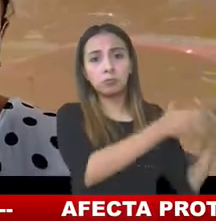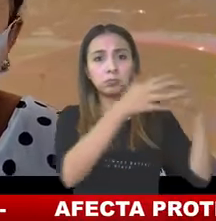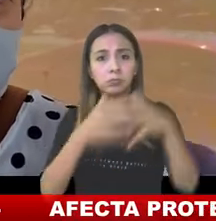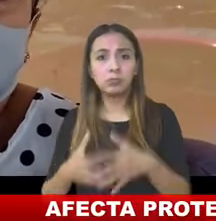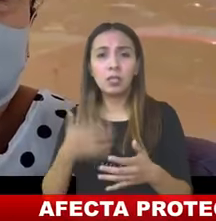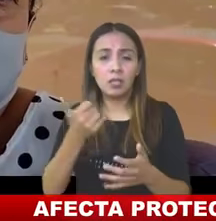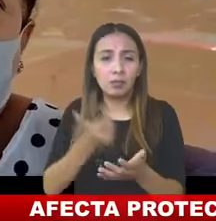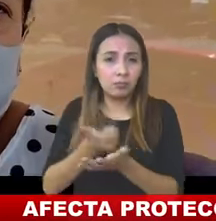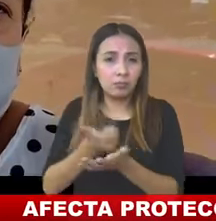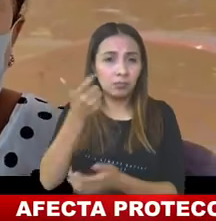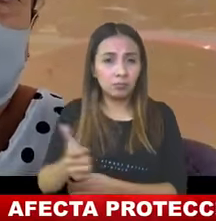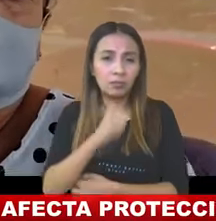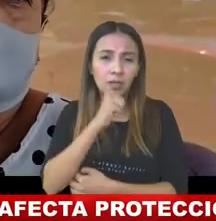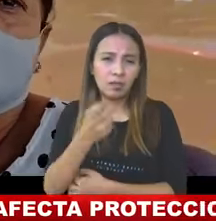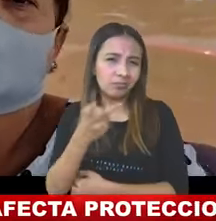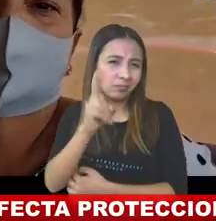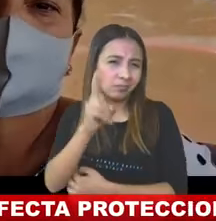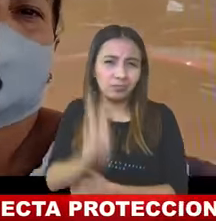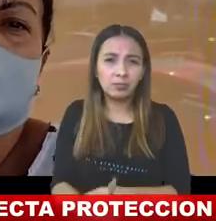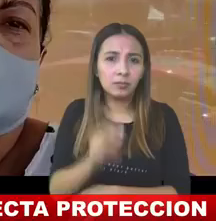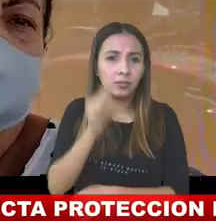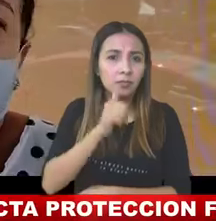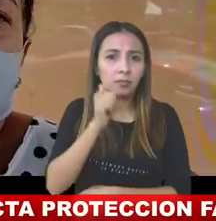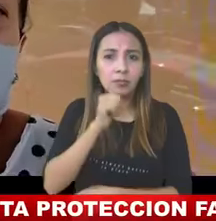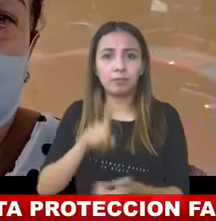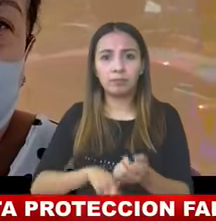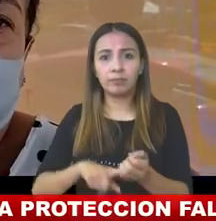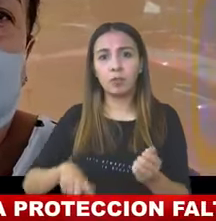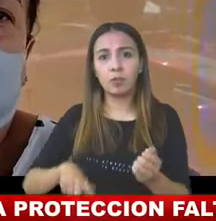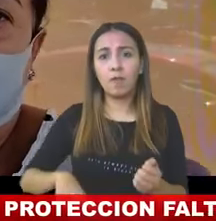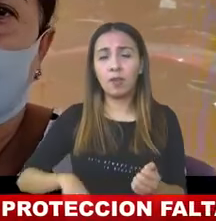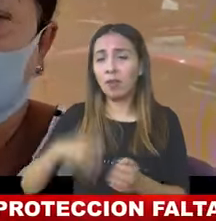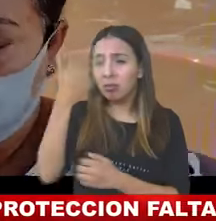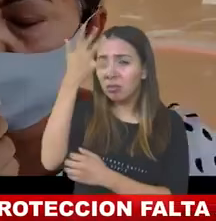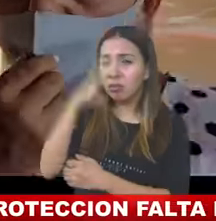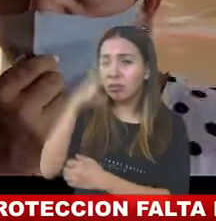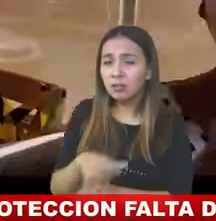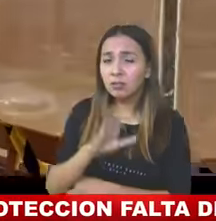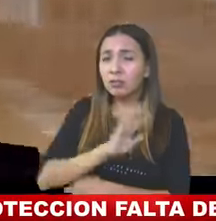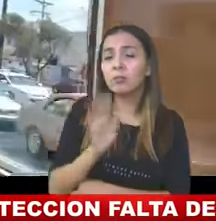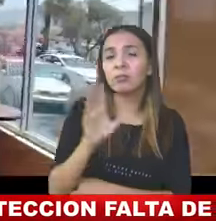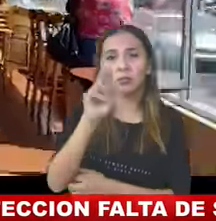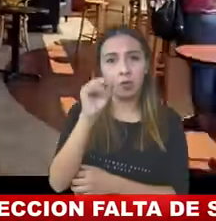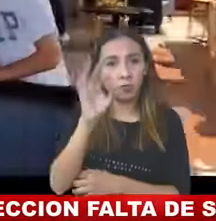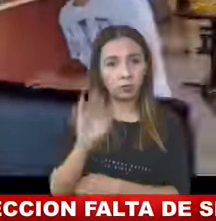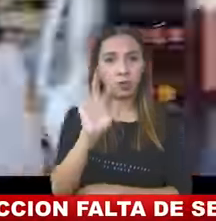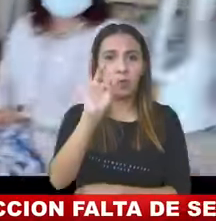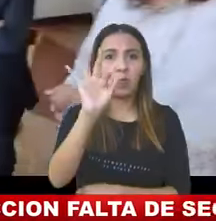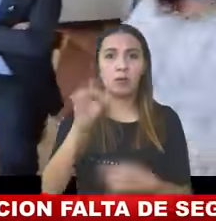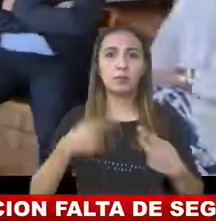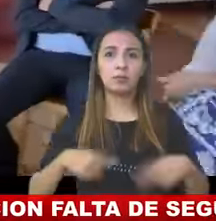pagan. Eso es la realidad. Correcto. Pero no somos 10, somos 40. 40, correcto. ¿Qué es lo que